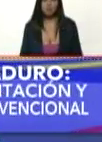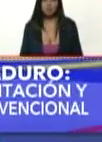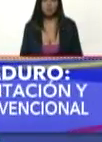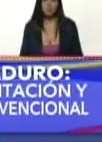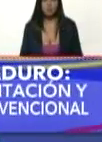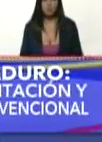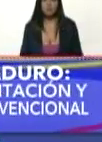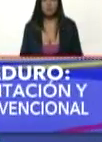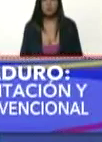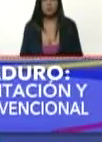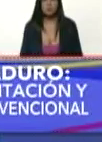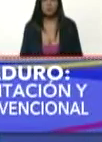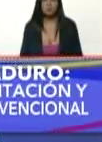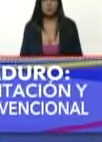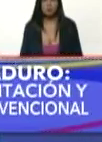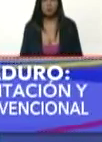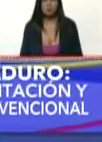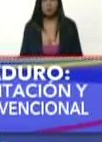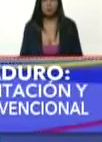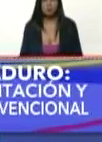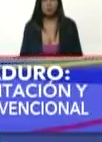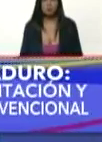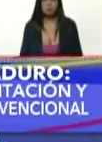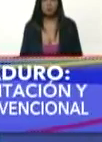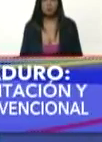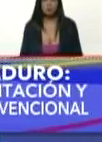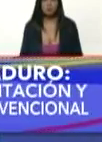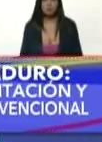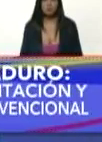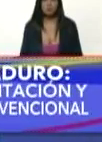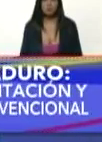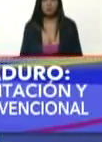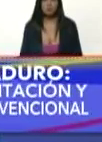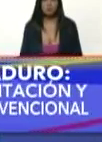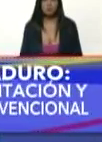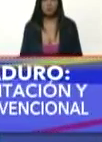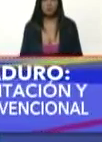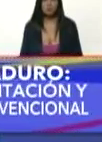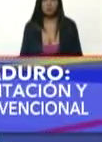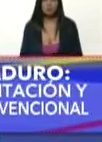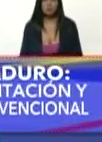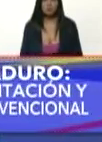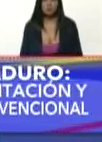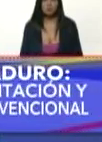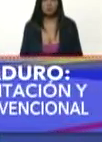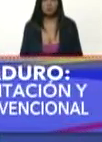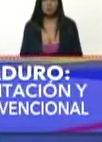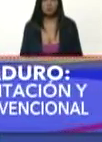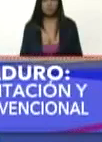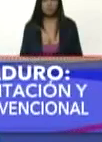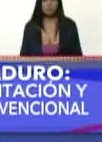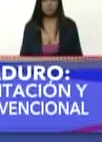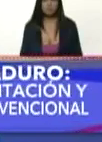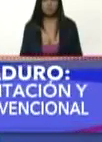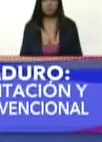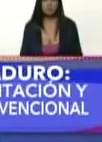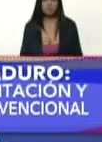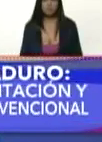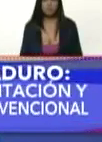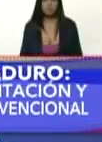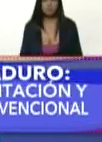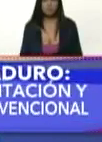objetivo, científico, que sirva como base de la documentación para la toma de